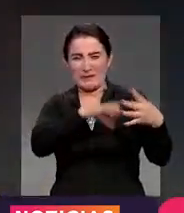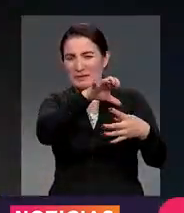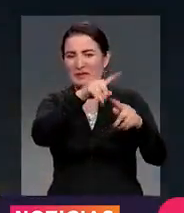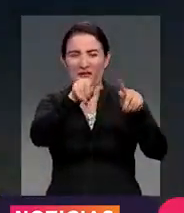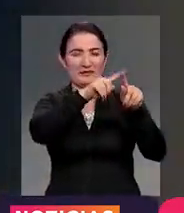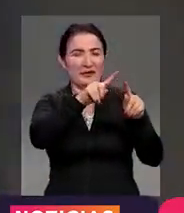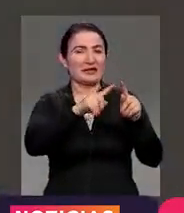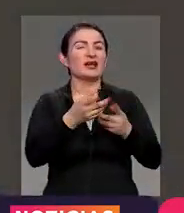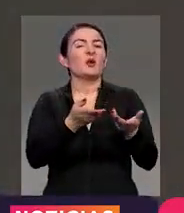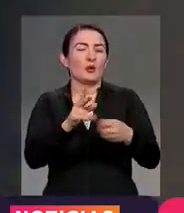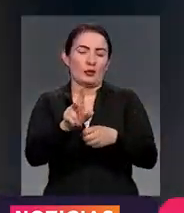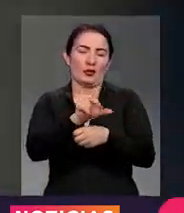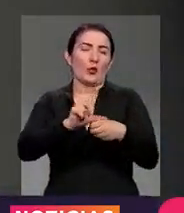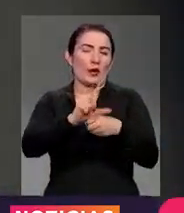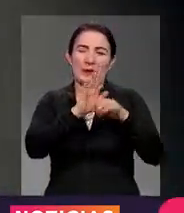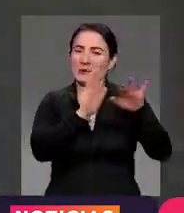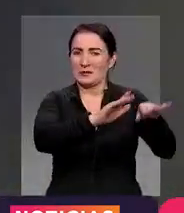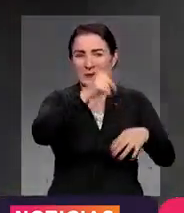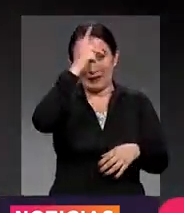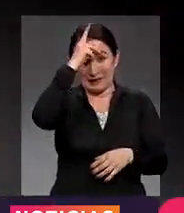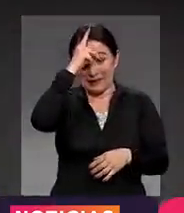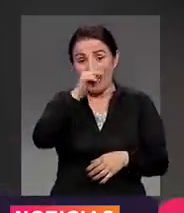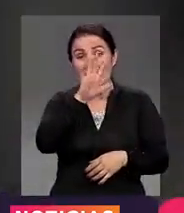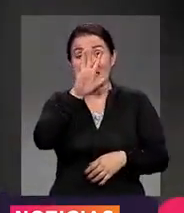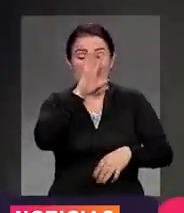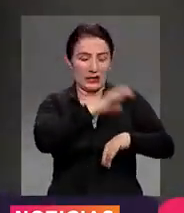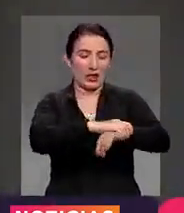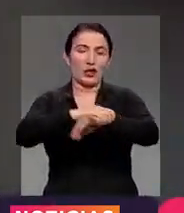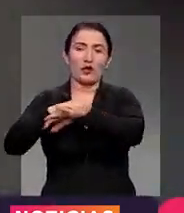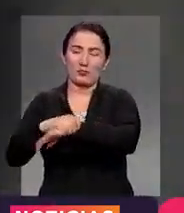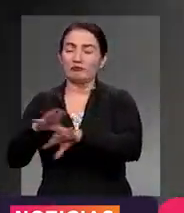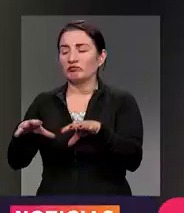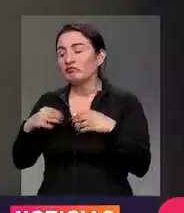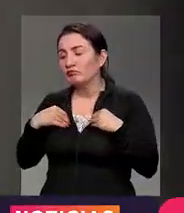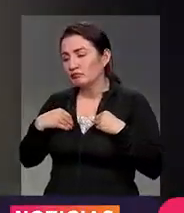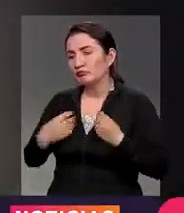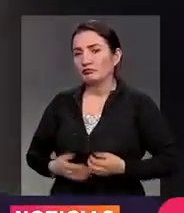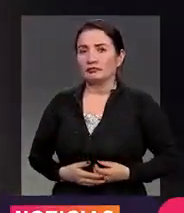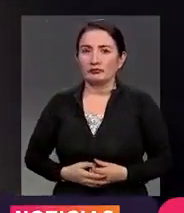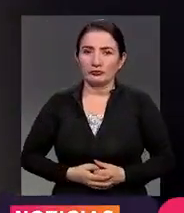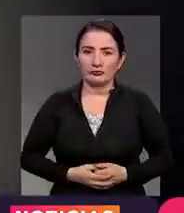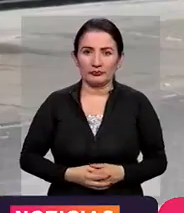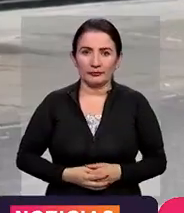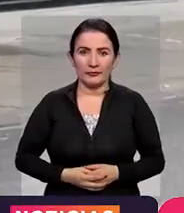y Banderas en la localidad Kennedy. 5 de los 6 capturados aceptaron los cargos.